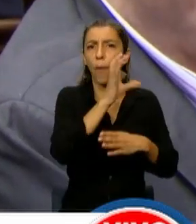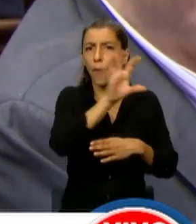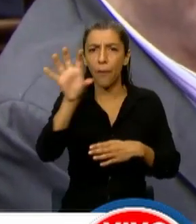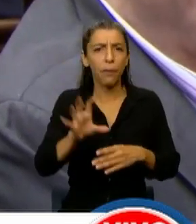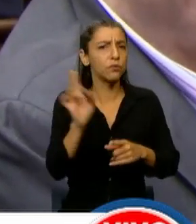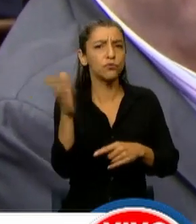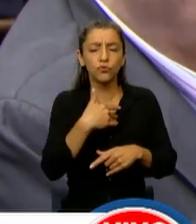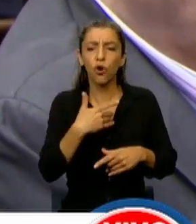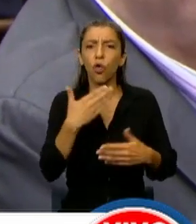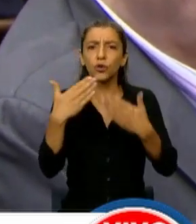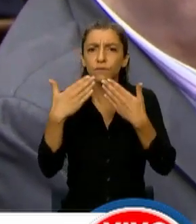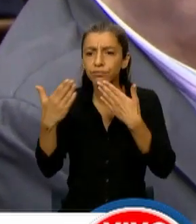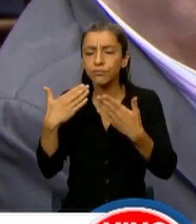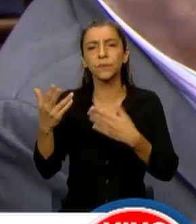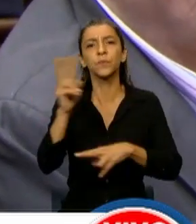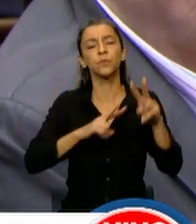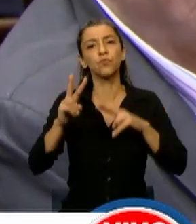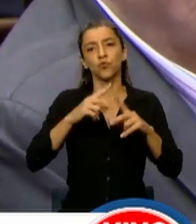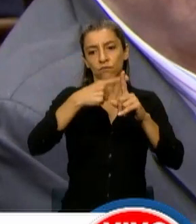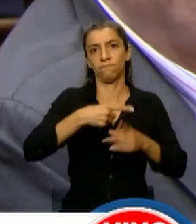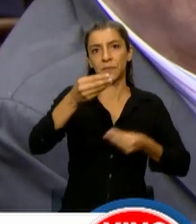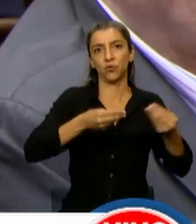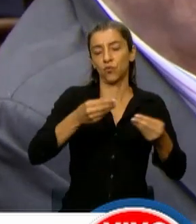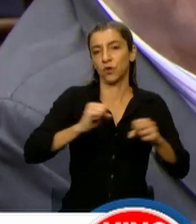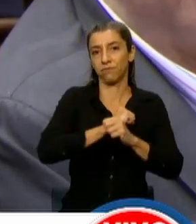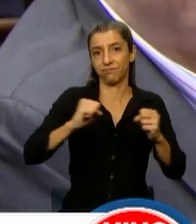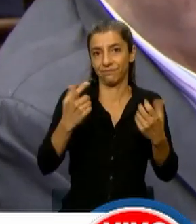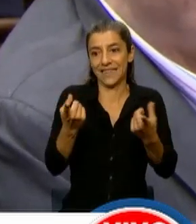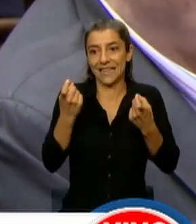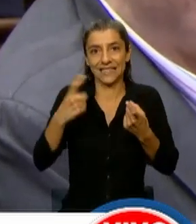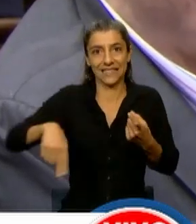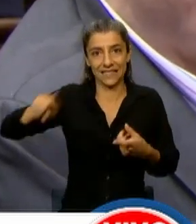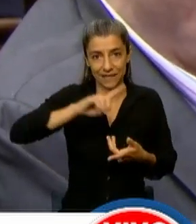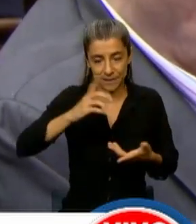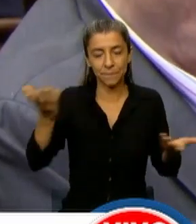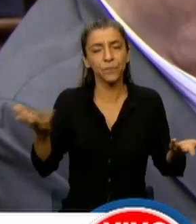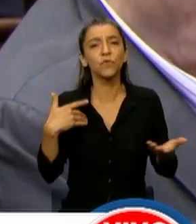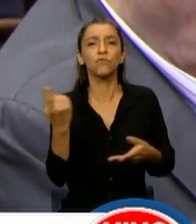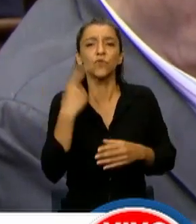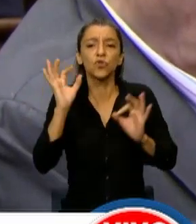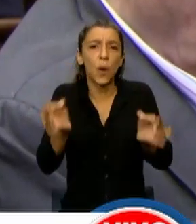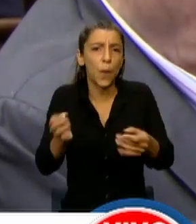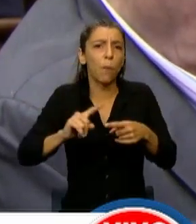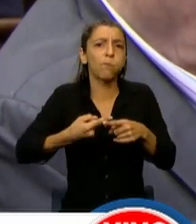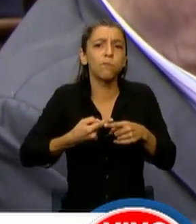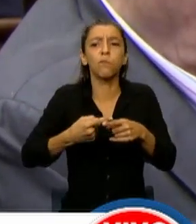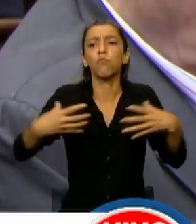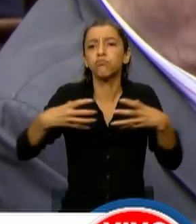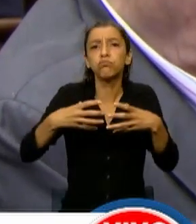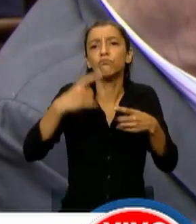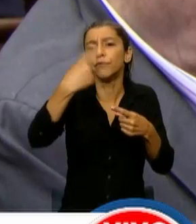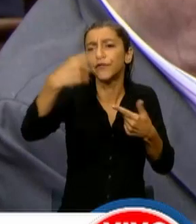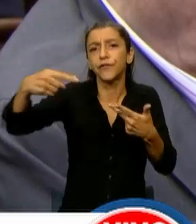consejos deliberantes, la aprobación de los presupuestos. Así que, más allá de la diversidad política, todo el